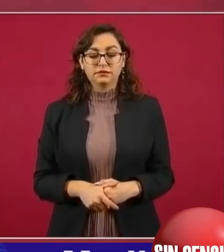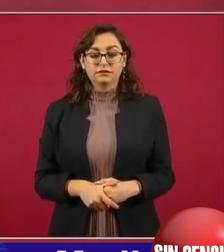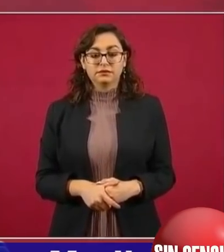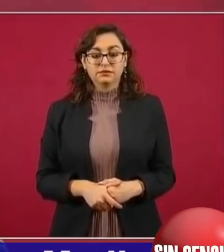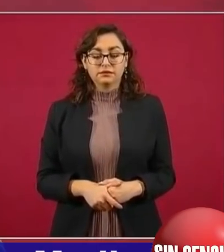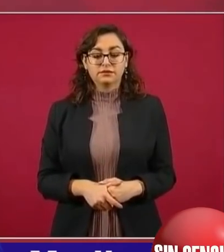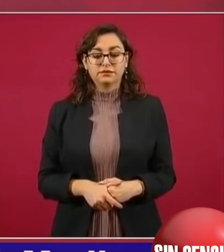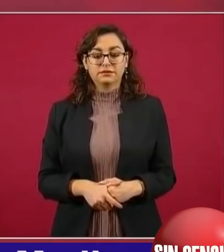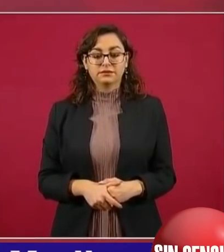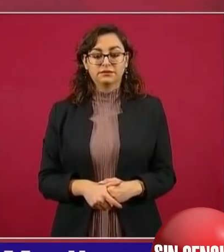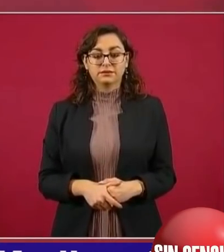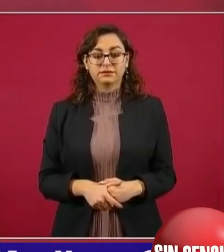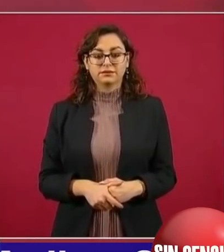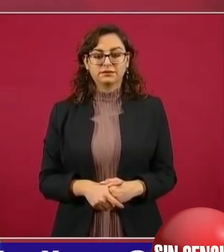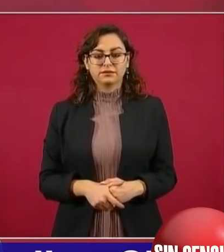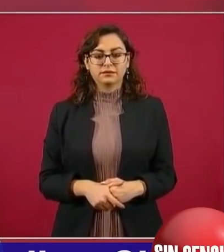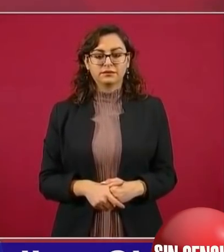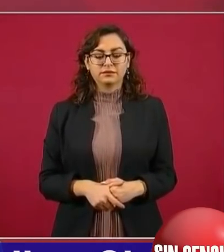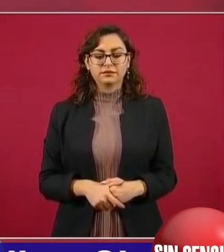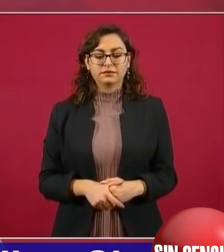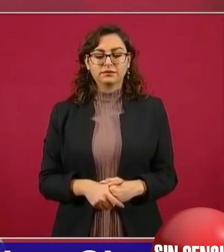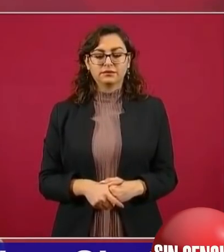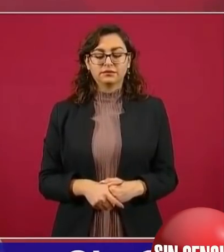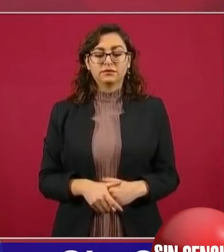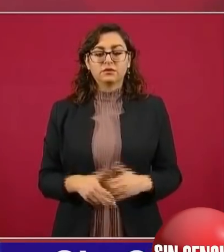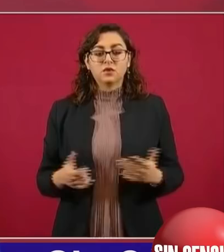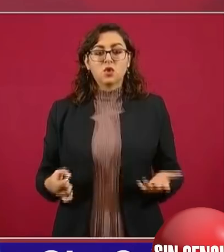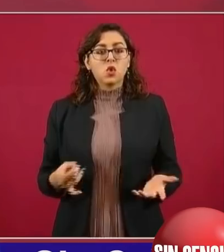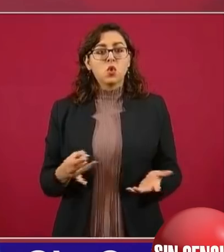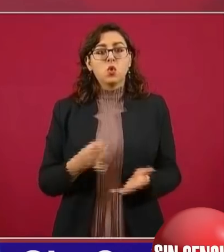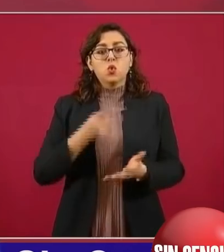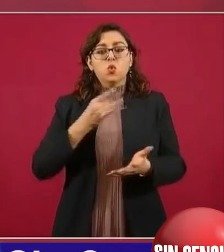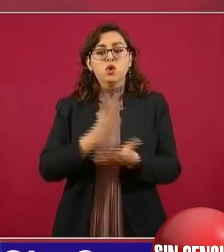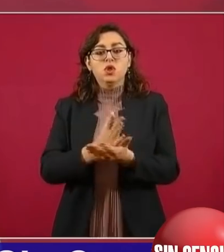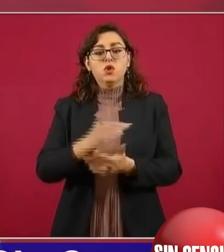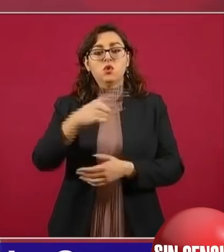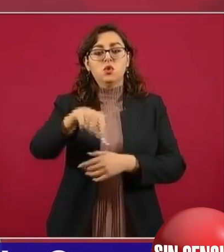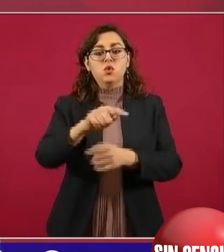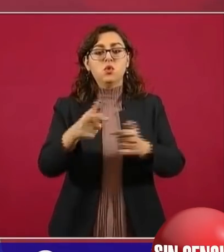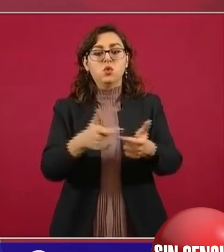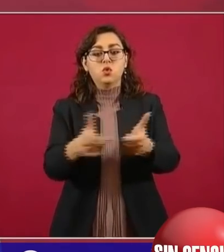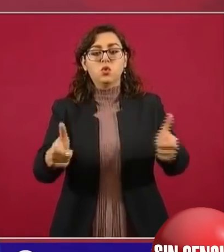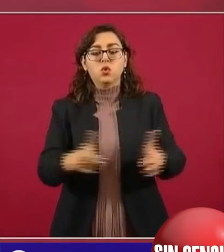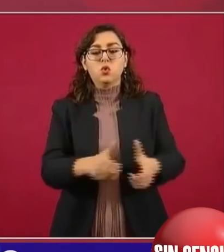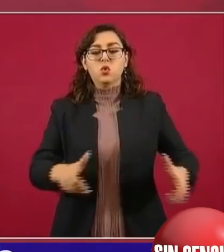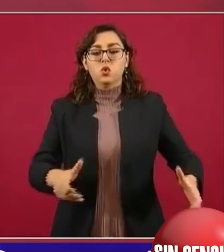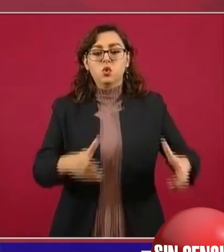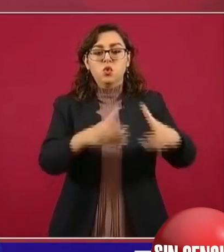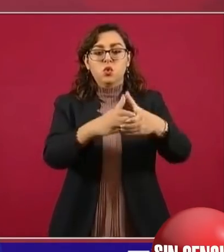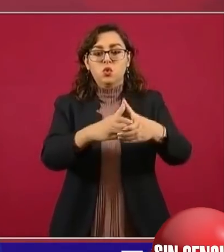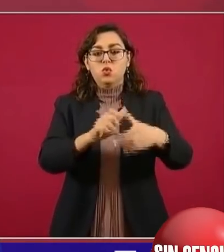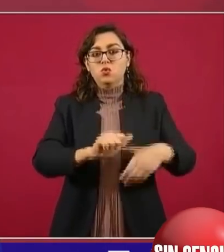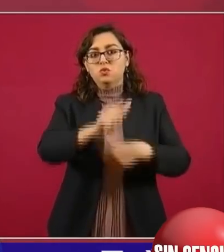Duverger, sino los estudiosos de México,